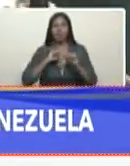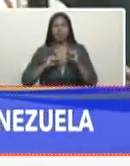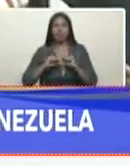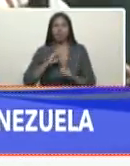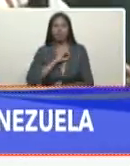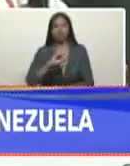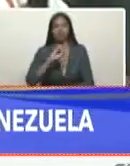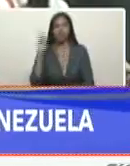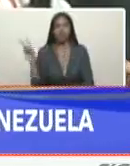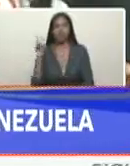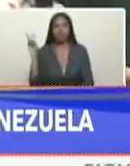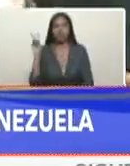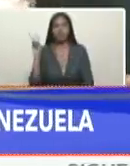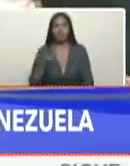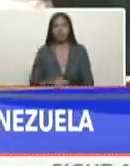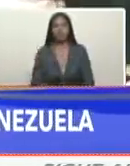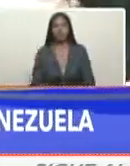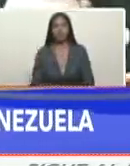Somos Venezuela,